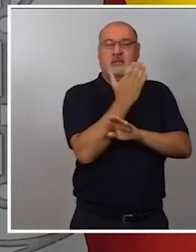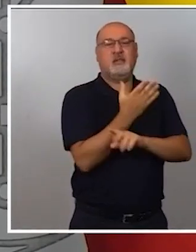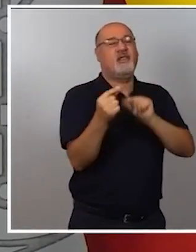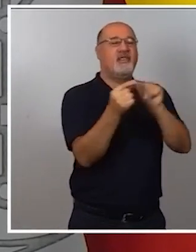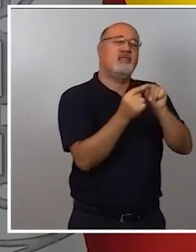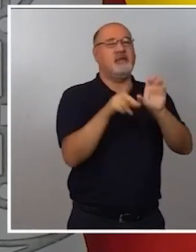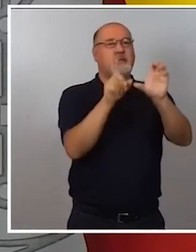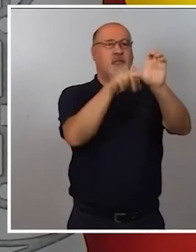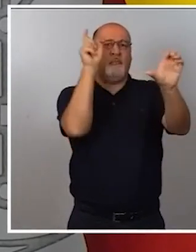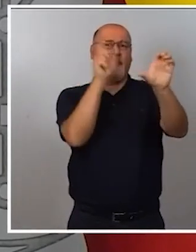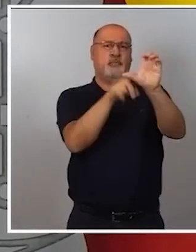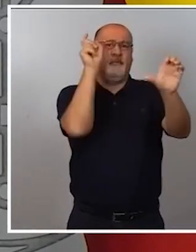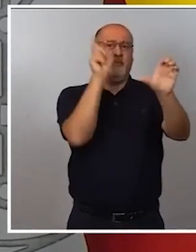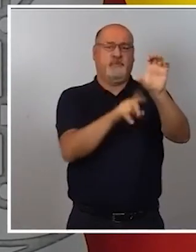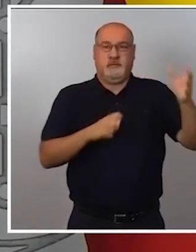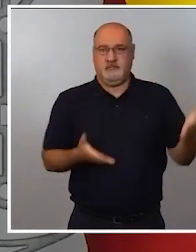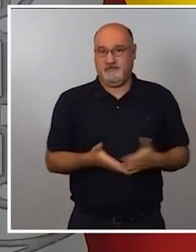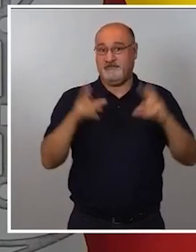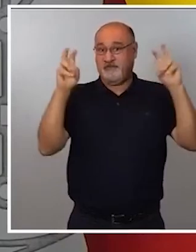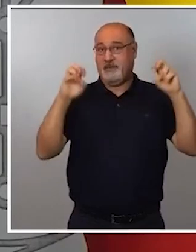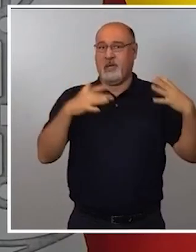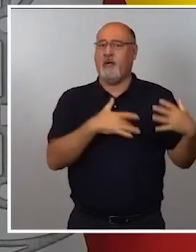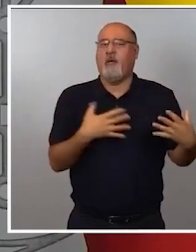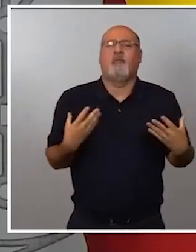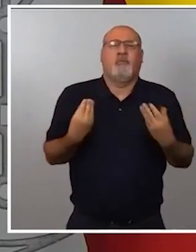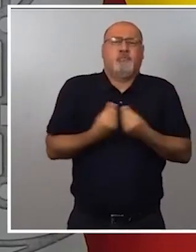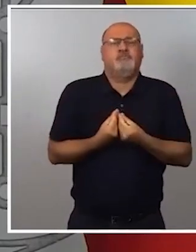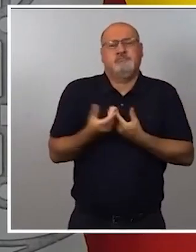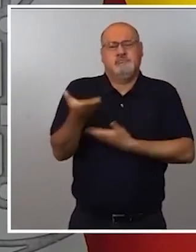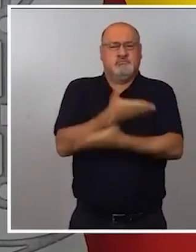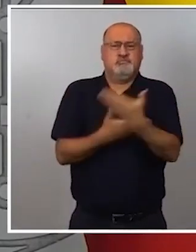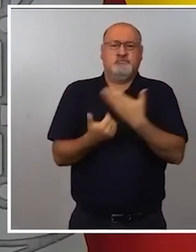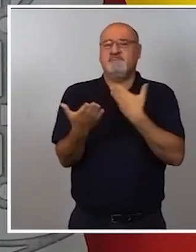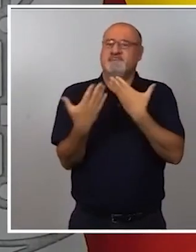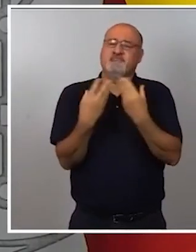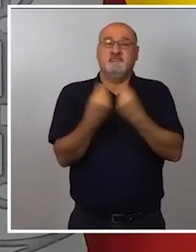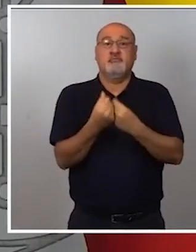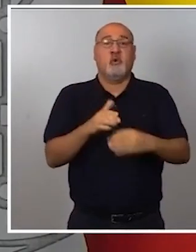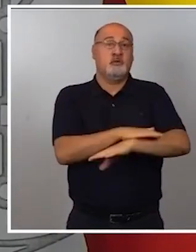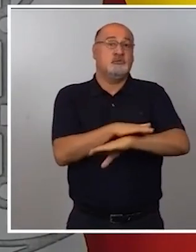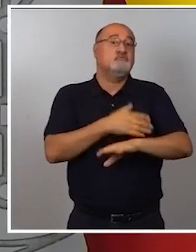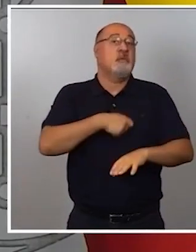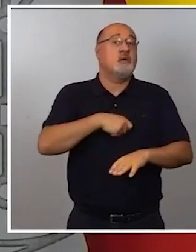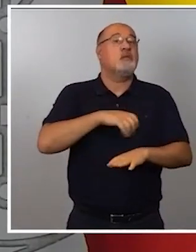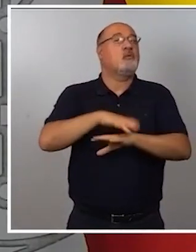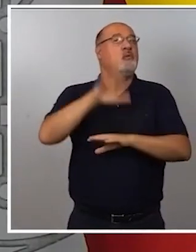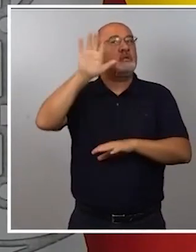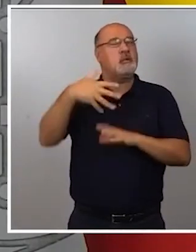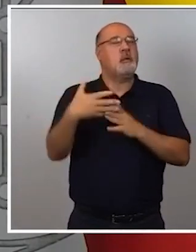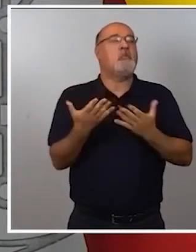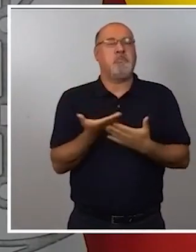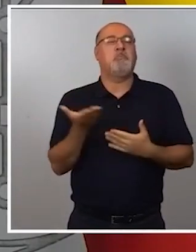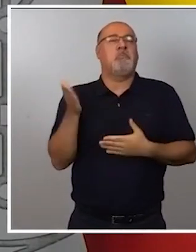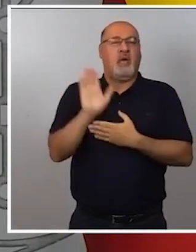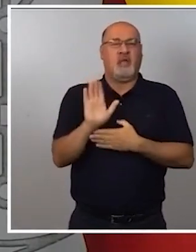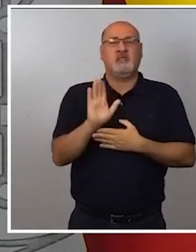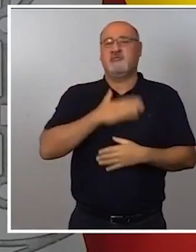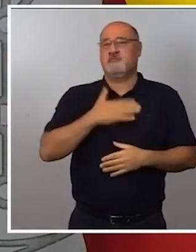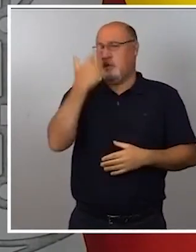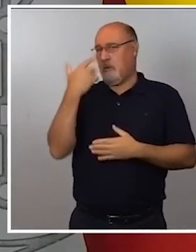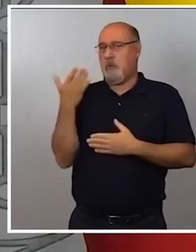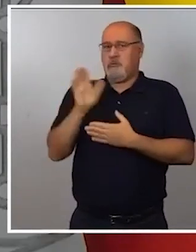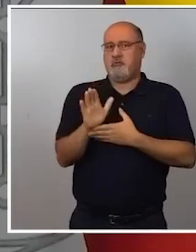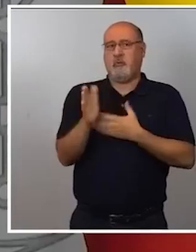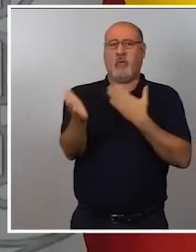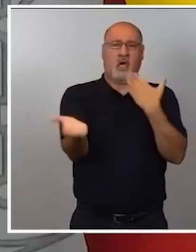na concordia e na relación con o goberno de España e esa é a disposición tamén do noso goberno, a do diálogo e do acordo.